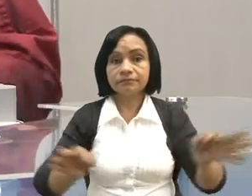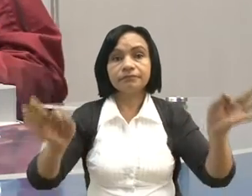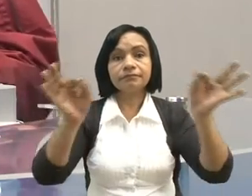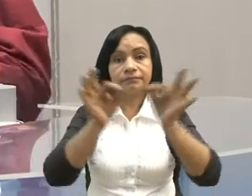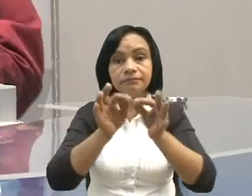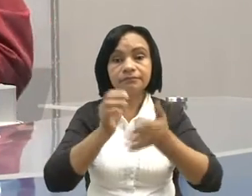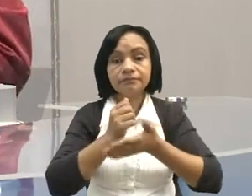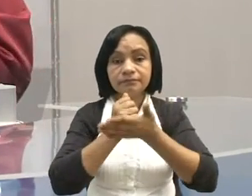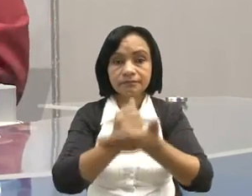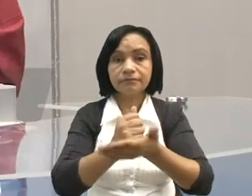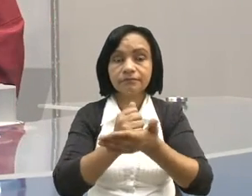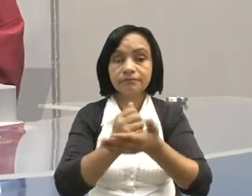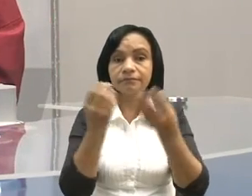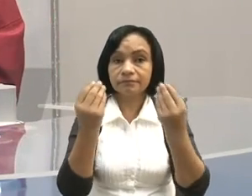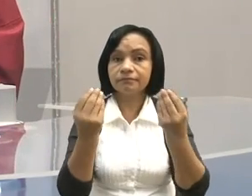han incidido